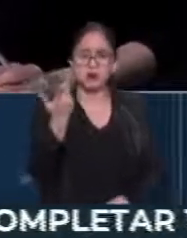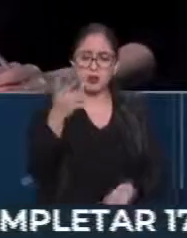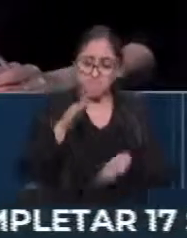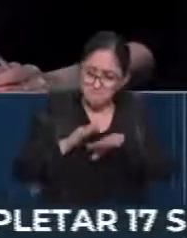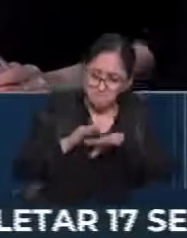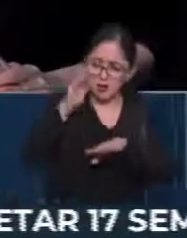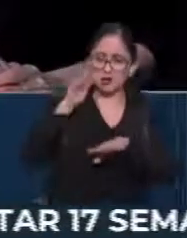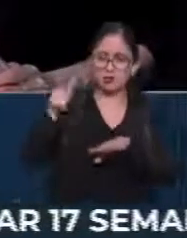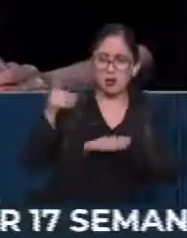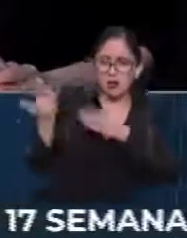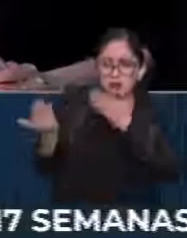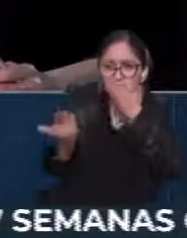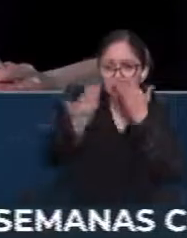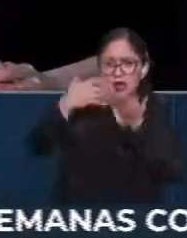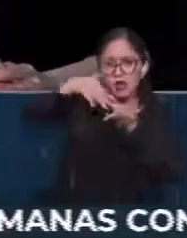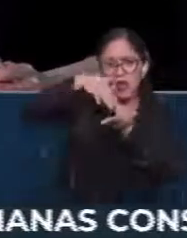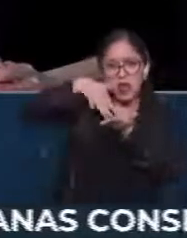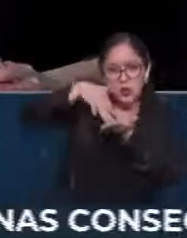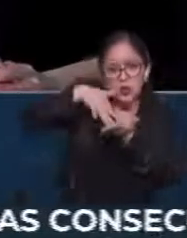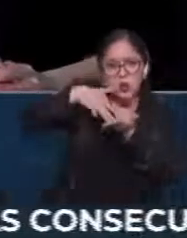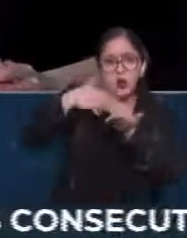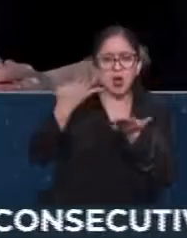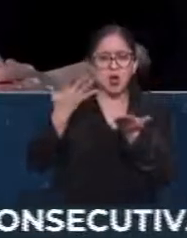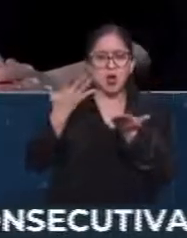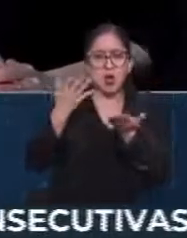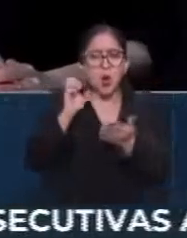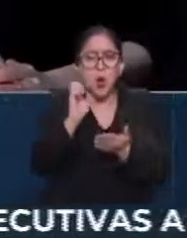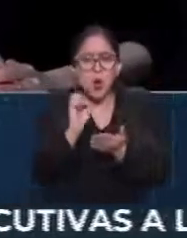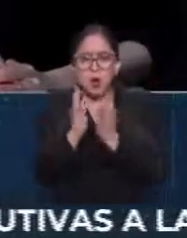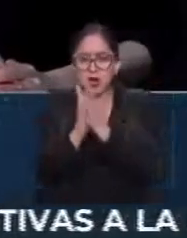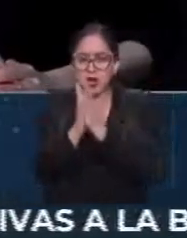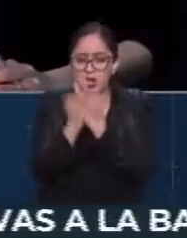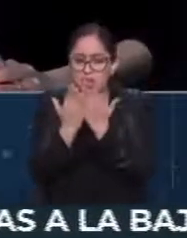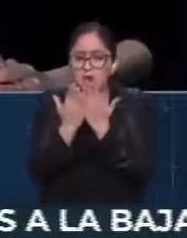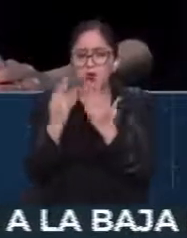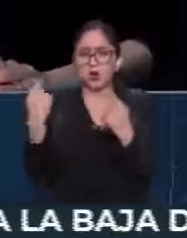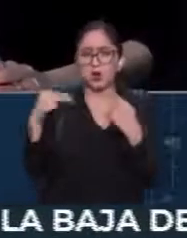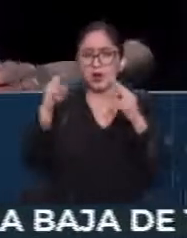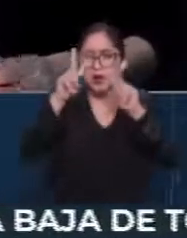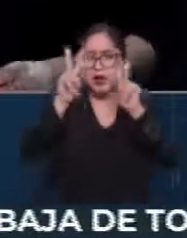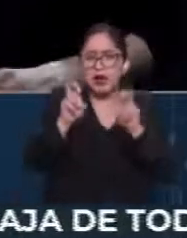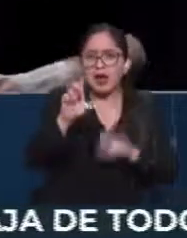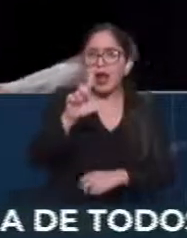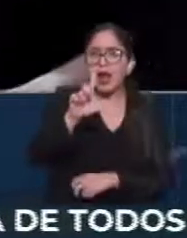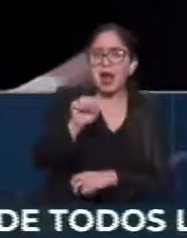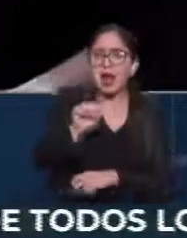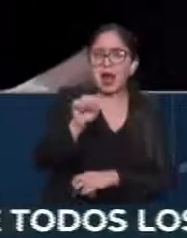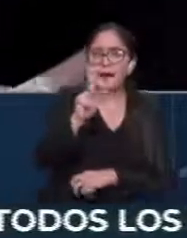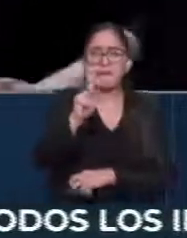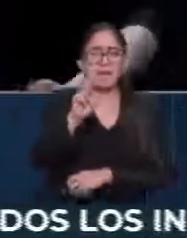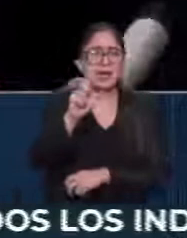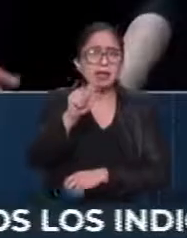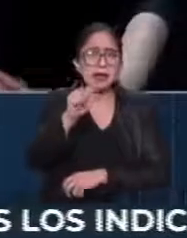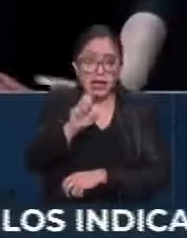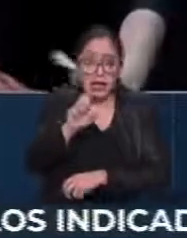lectura estudiando o leyendo juntos el libro de la peste de Camus. ¿Sí me explico?